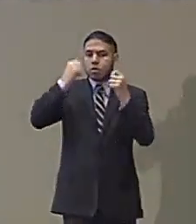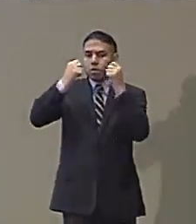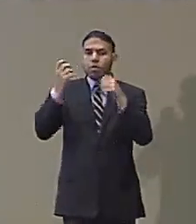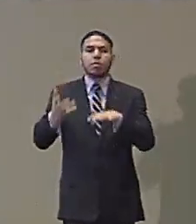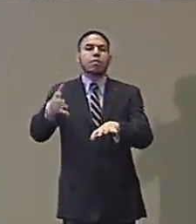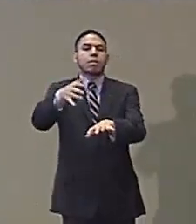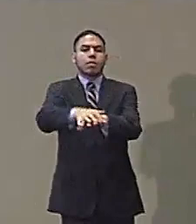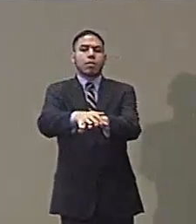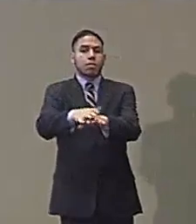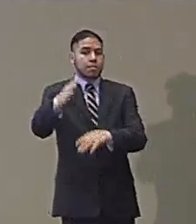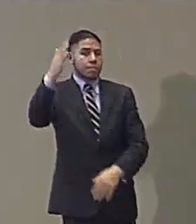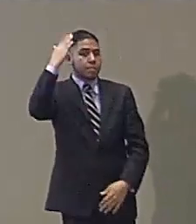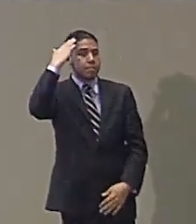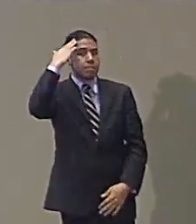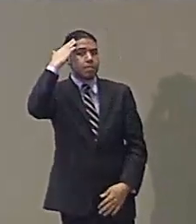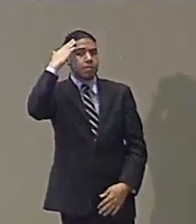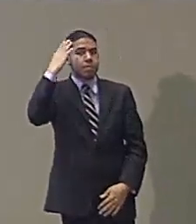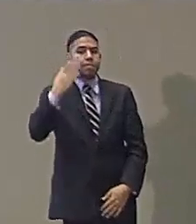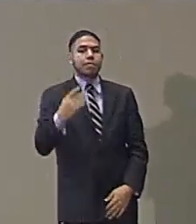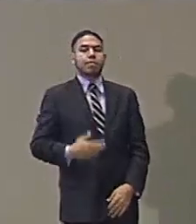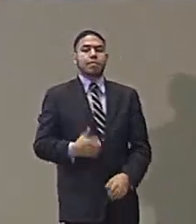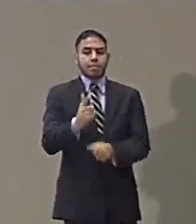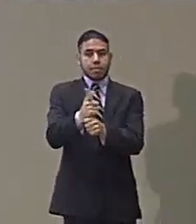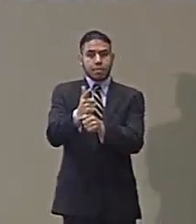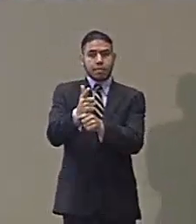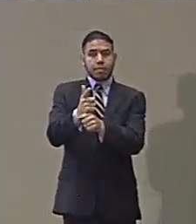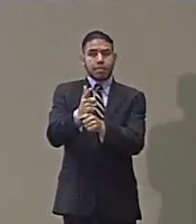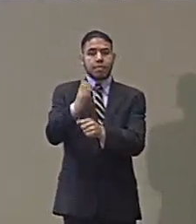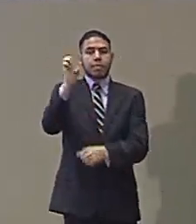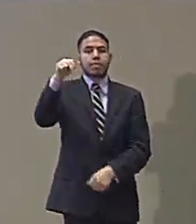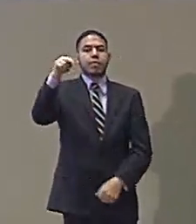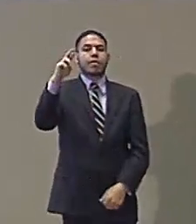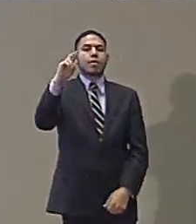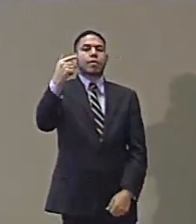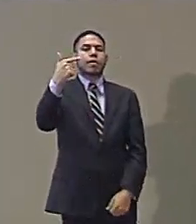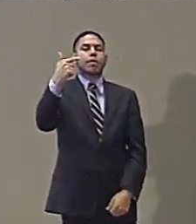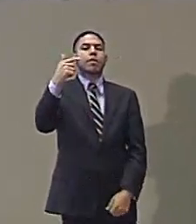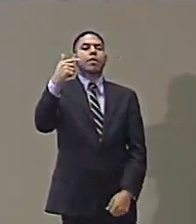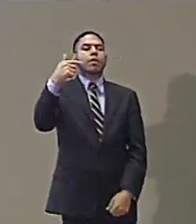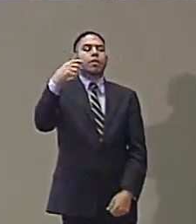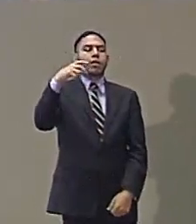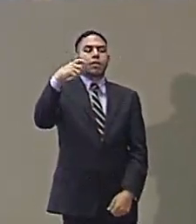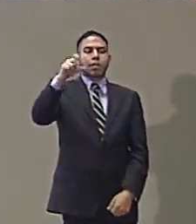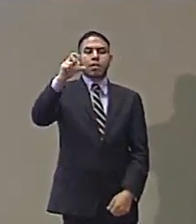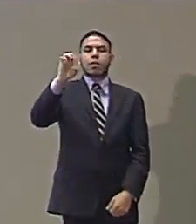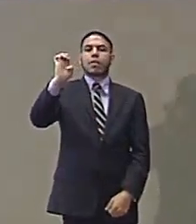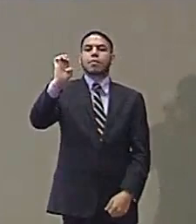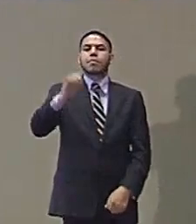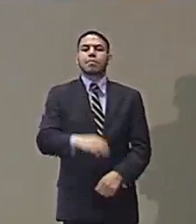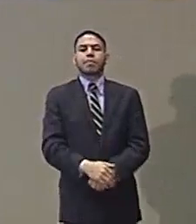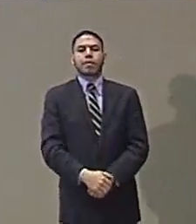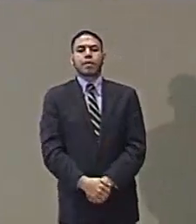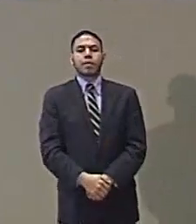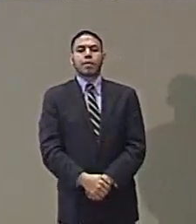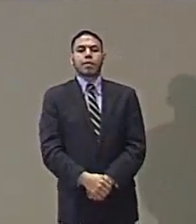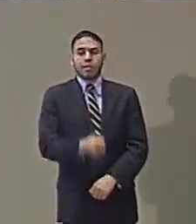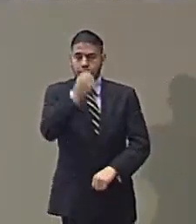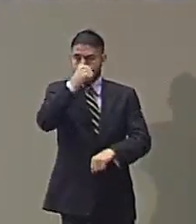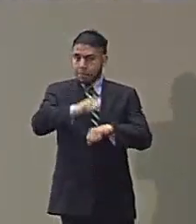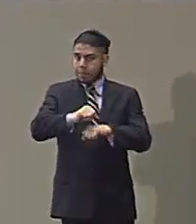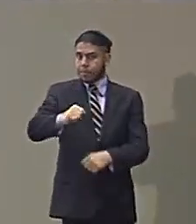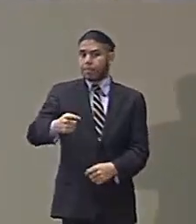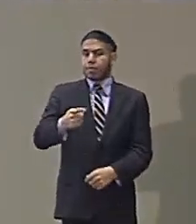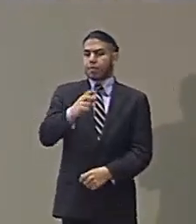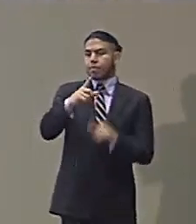encabezan este evento el licenciado enrique de la madrid cordero secretario de turismo del gobierno de la república